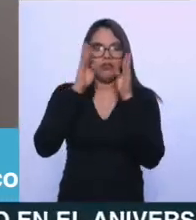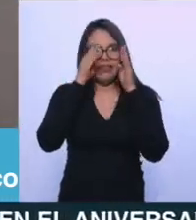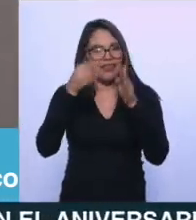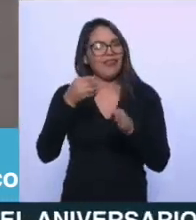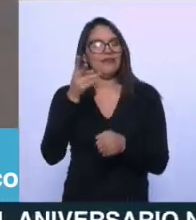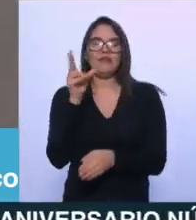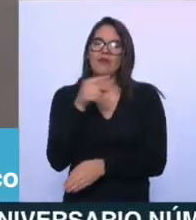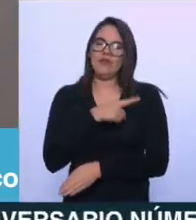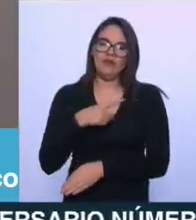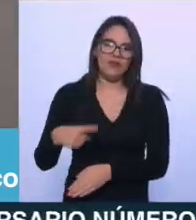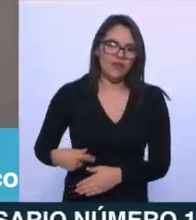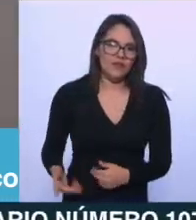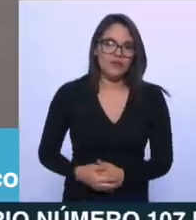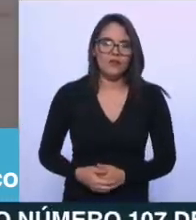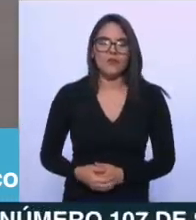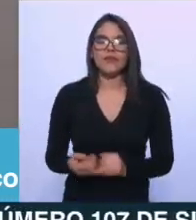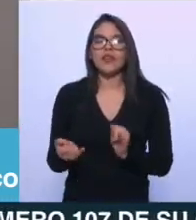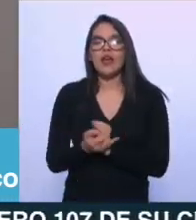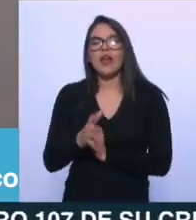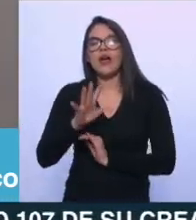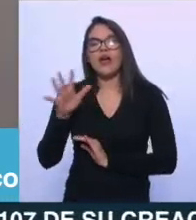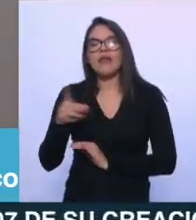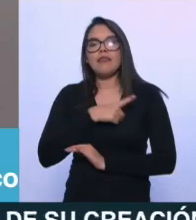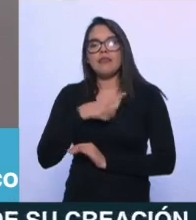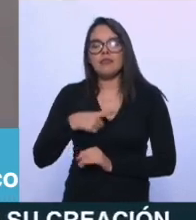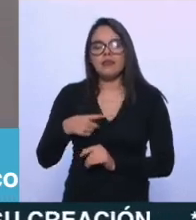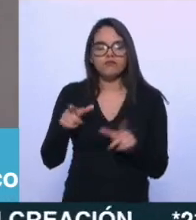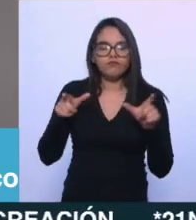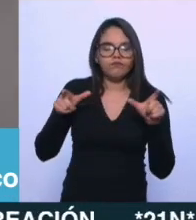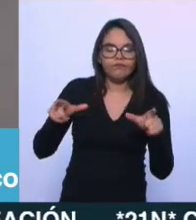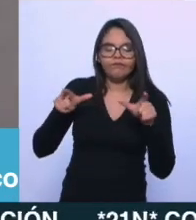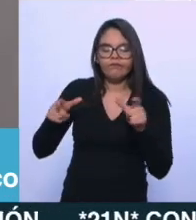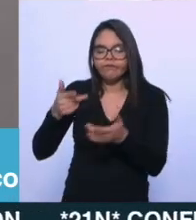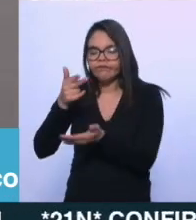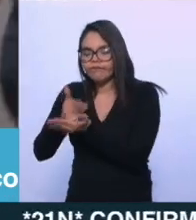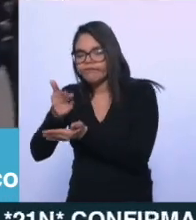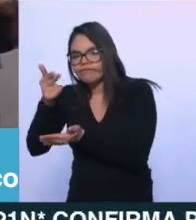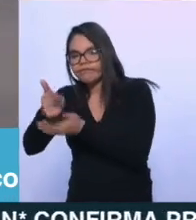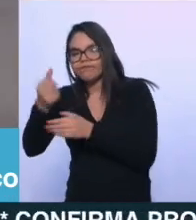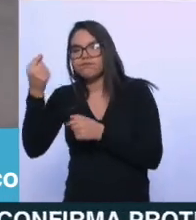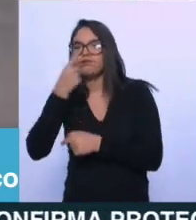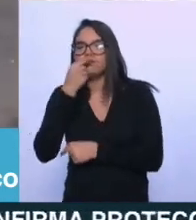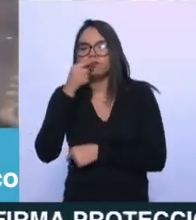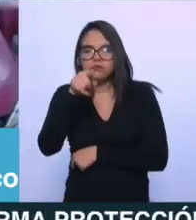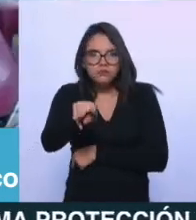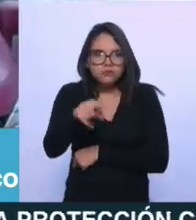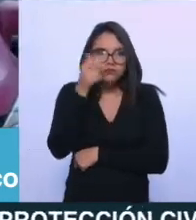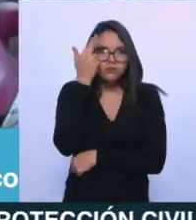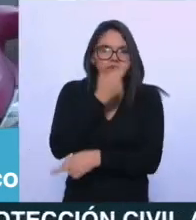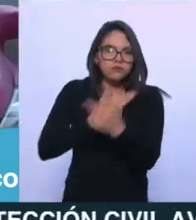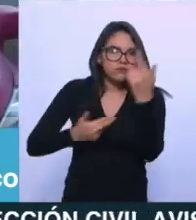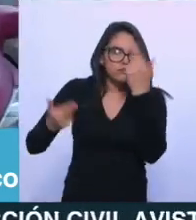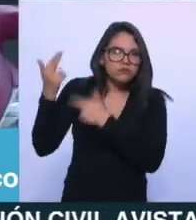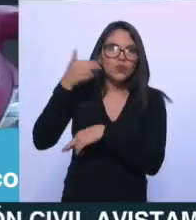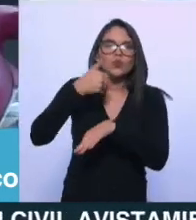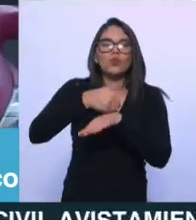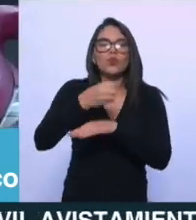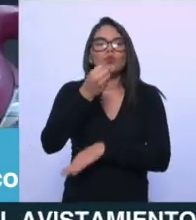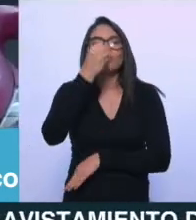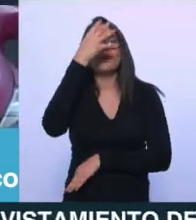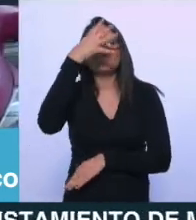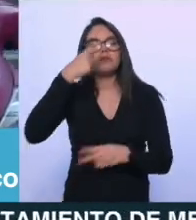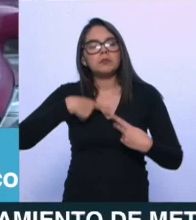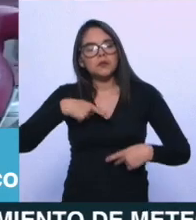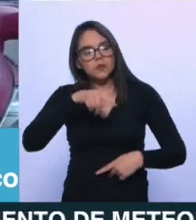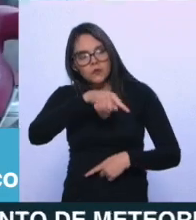los conductores. Operativos de seguridad pública con exámenes toxicológicos para ellos, contadores de pasajeros, cámaras y